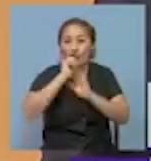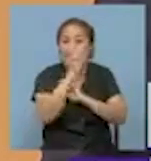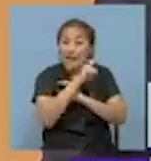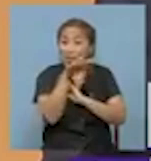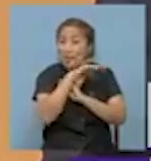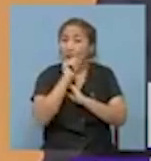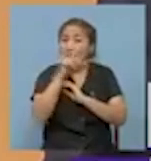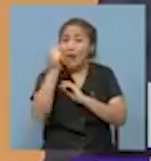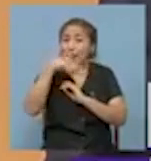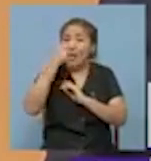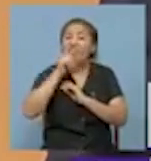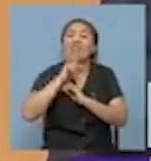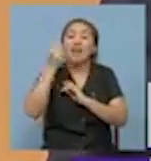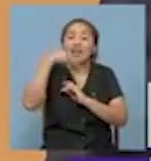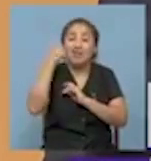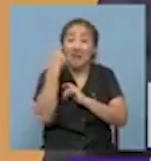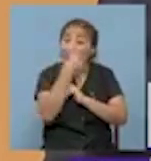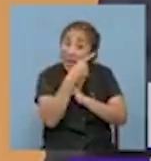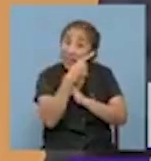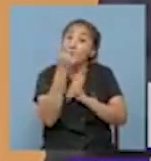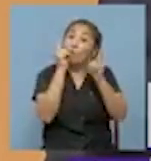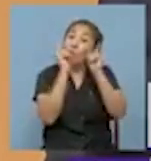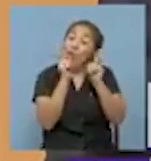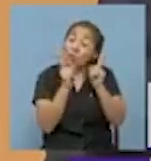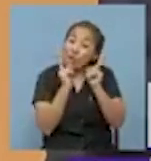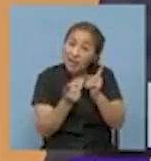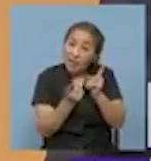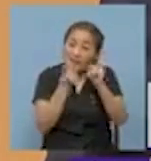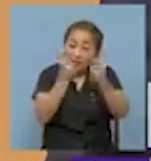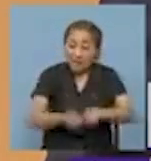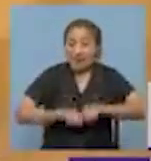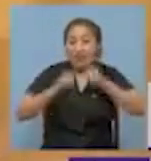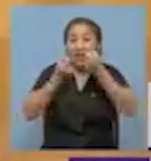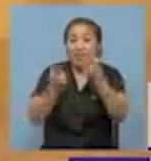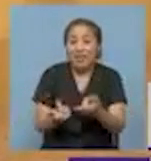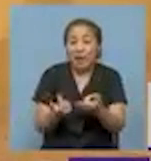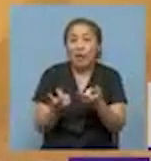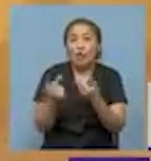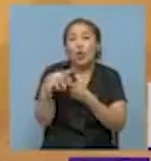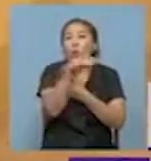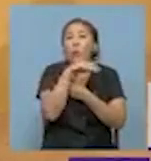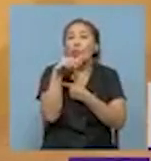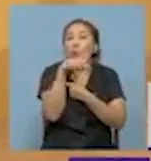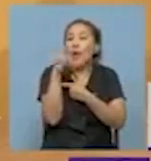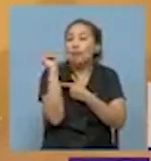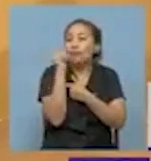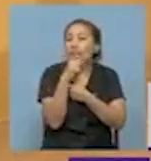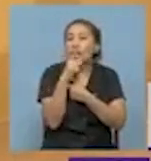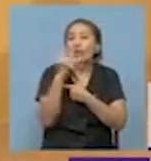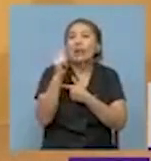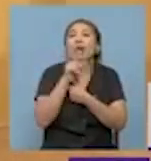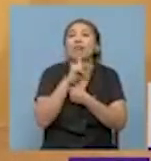unos niños una maestra le daba en gonzález catán se llama